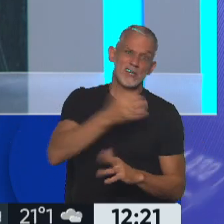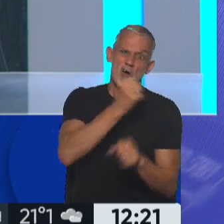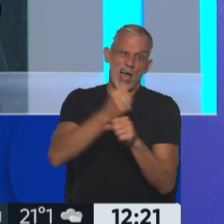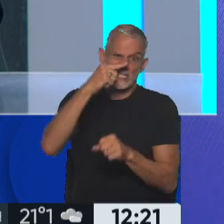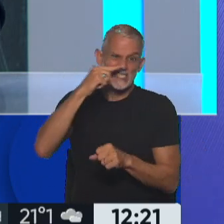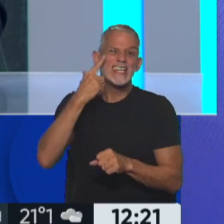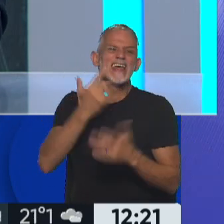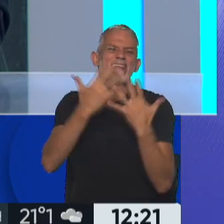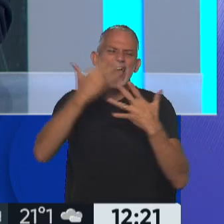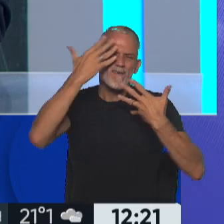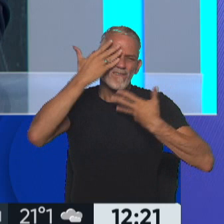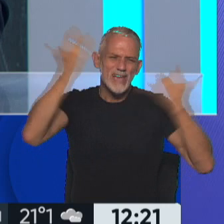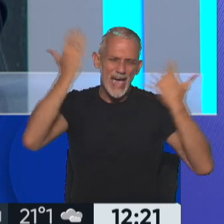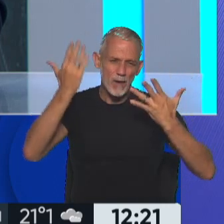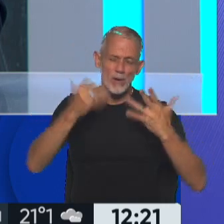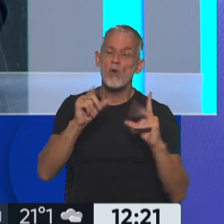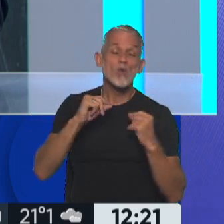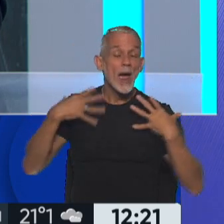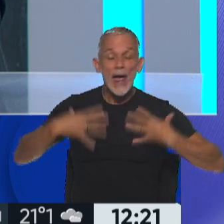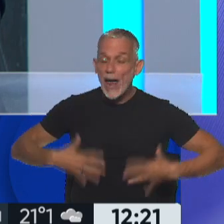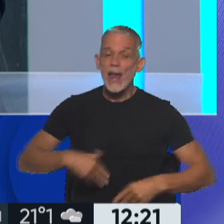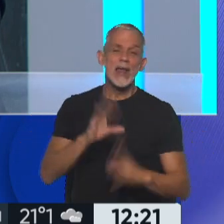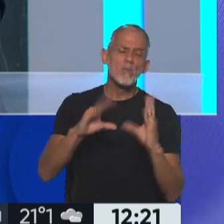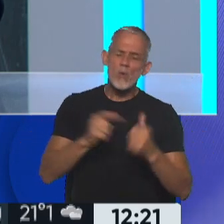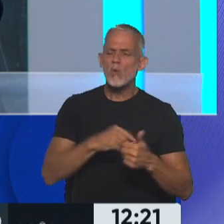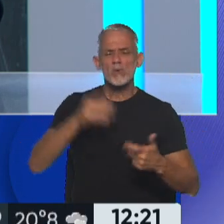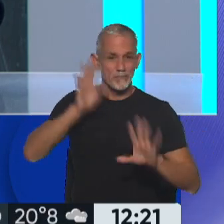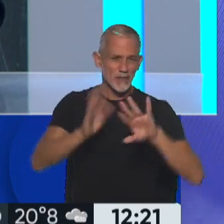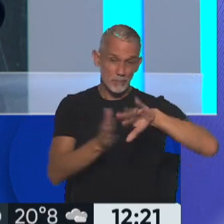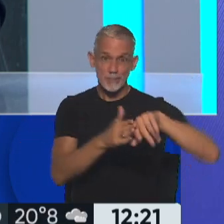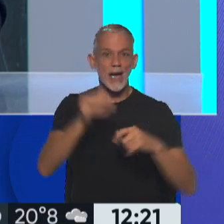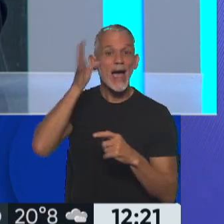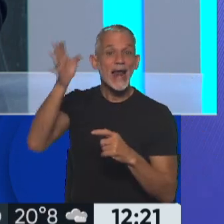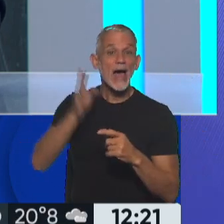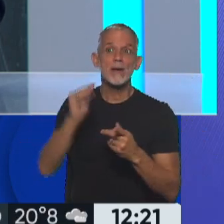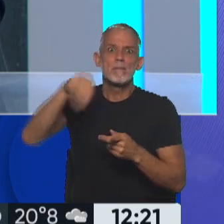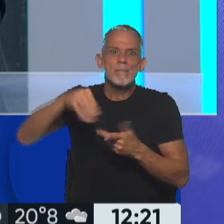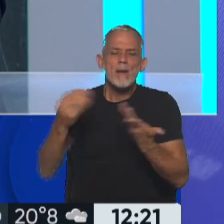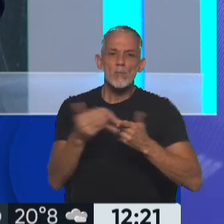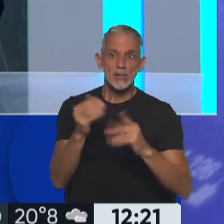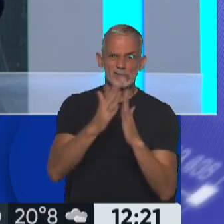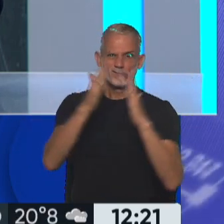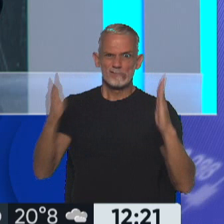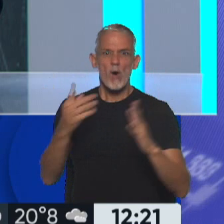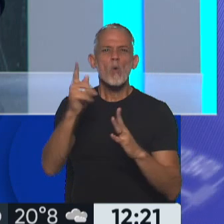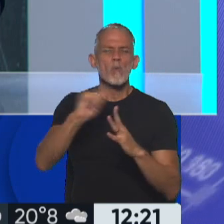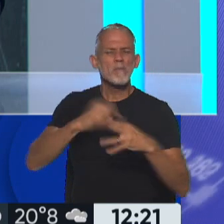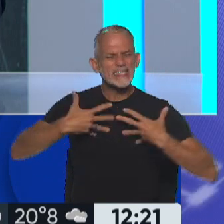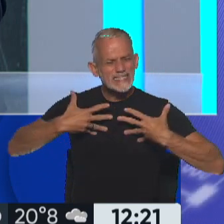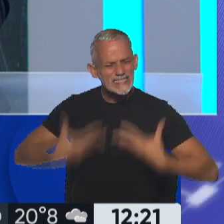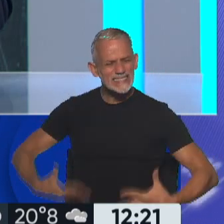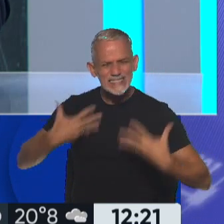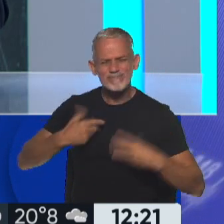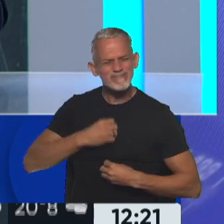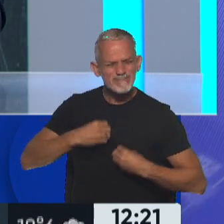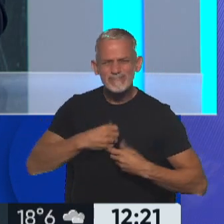fiebre. Sí. Con muchos dolores musculares. Graves, 5 a 7 días de fiebre, que se pueden prolongar hasta un mes de cansancio y